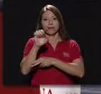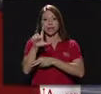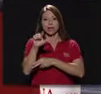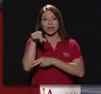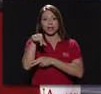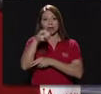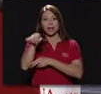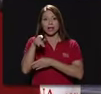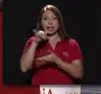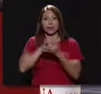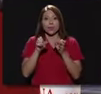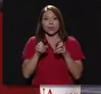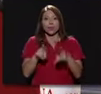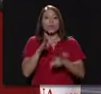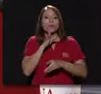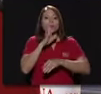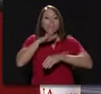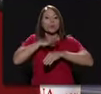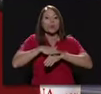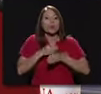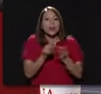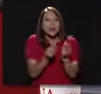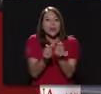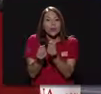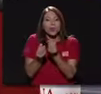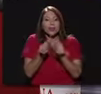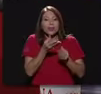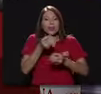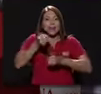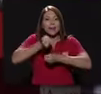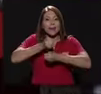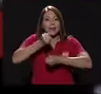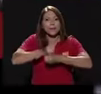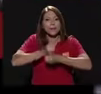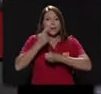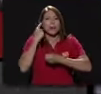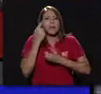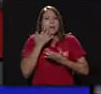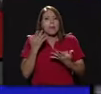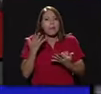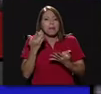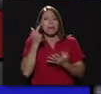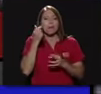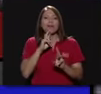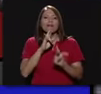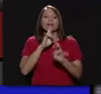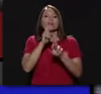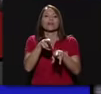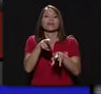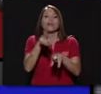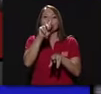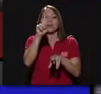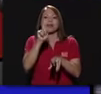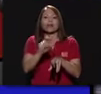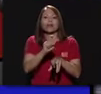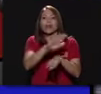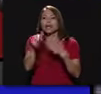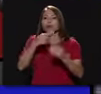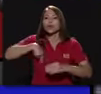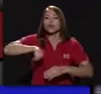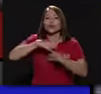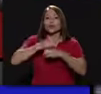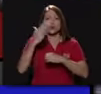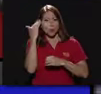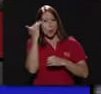oportunidad vamos a hablar sobre productividad y empleo. ¿Por qué? Para responder a la pregunta que todos y todas nos hacemos. ¿Por qué si